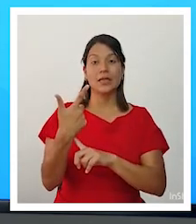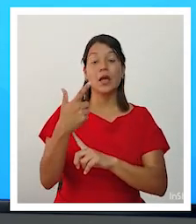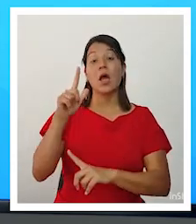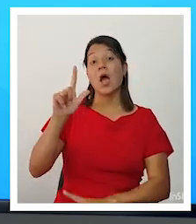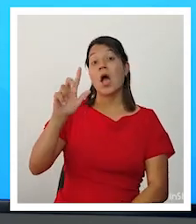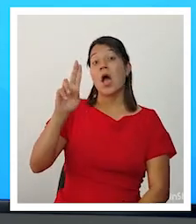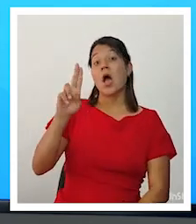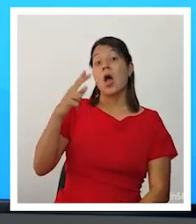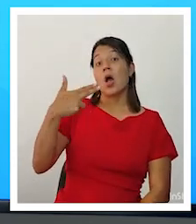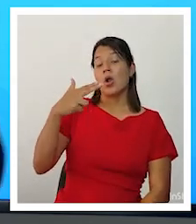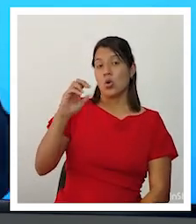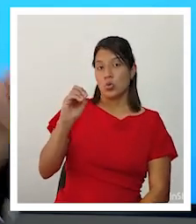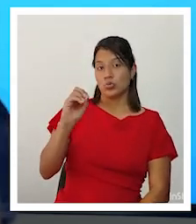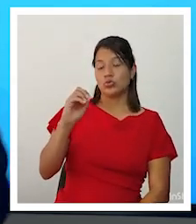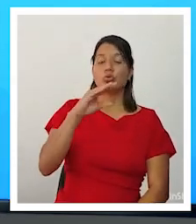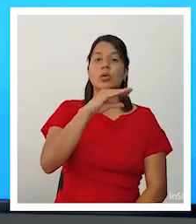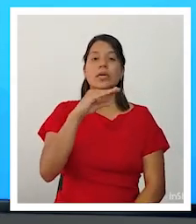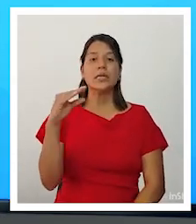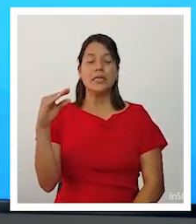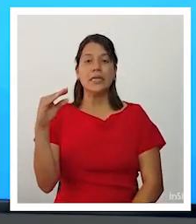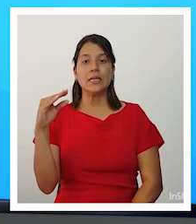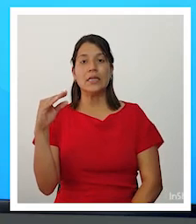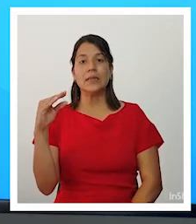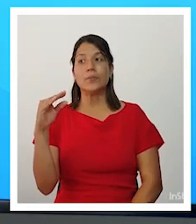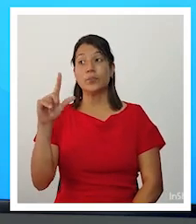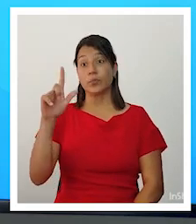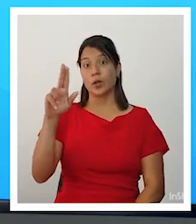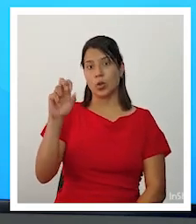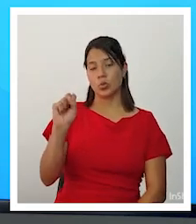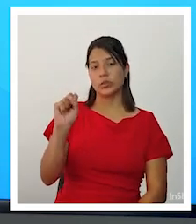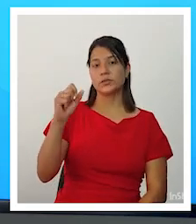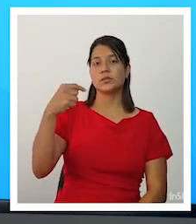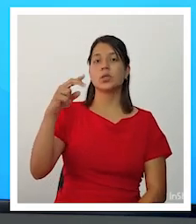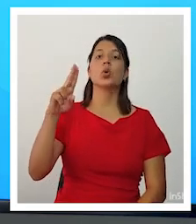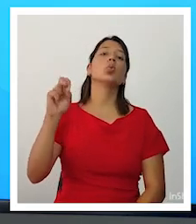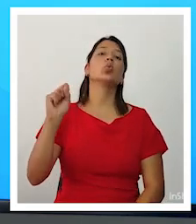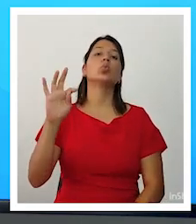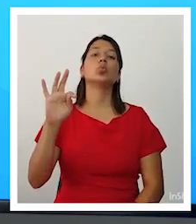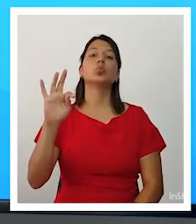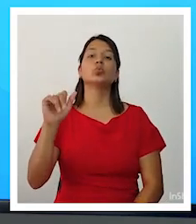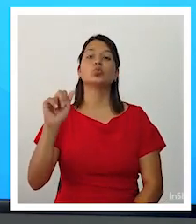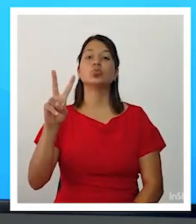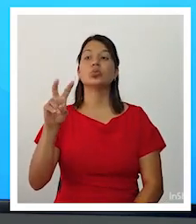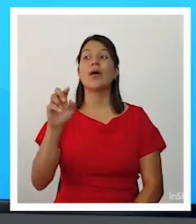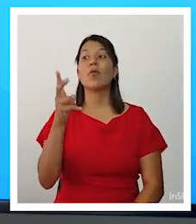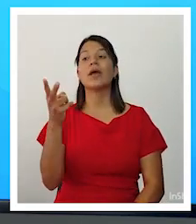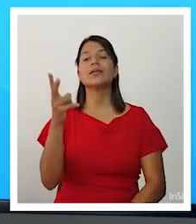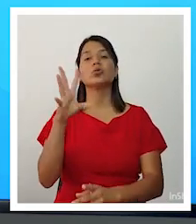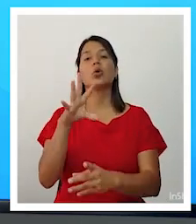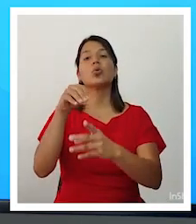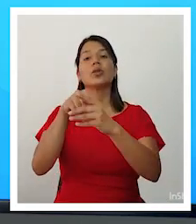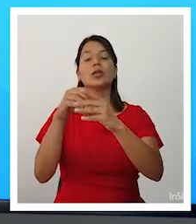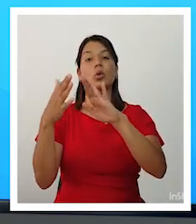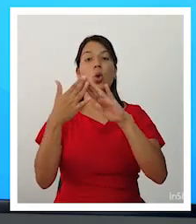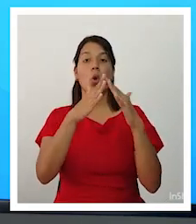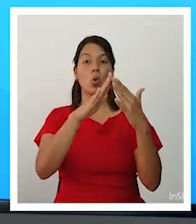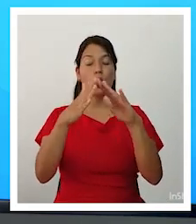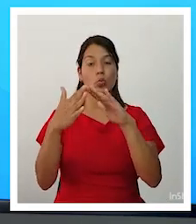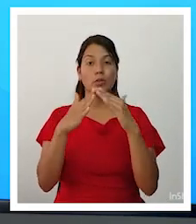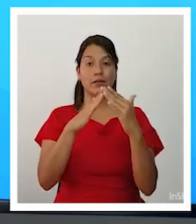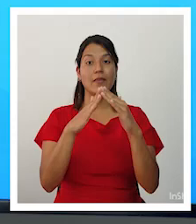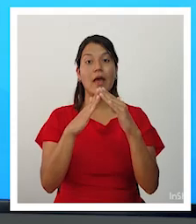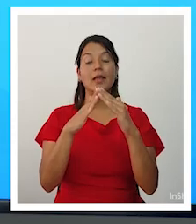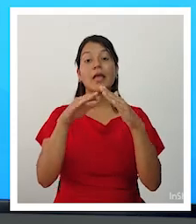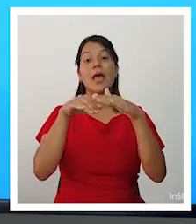Lucho y Luis Gustavo pertenecen a una de las comunidades del